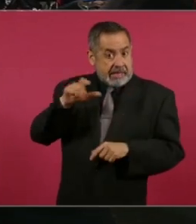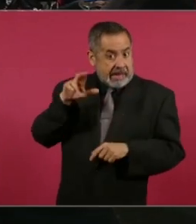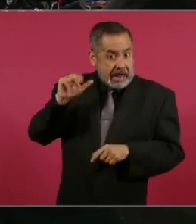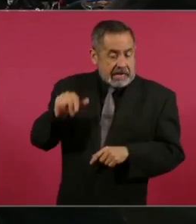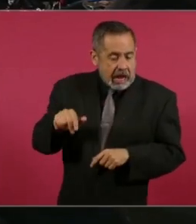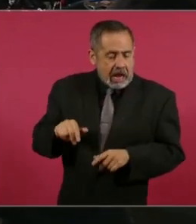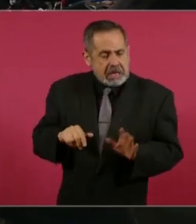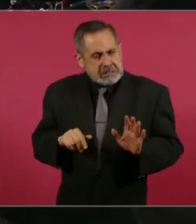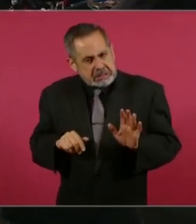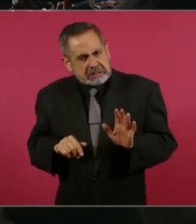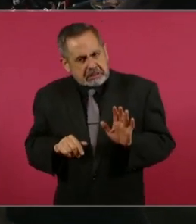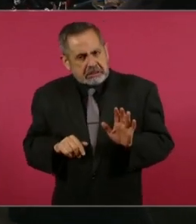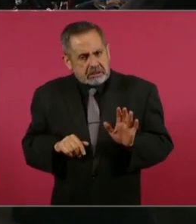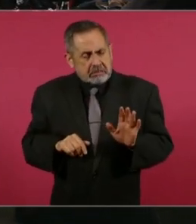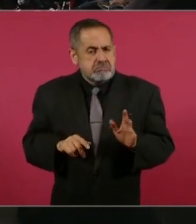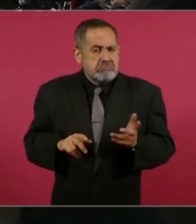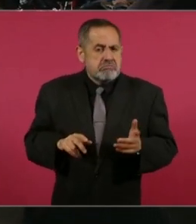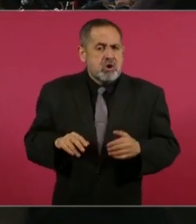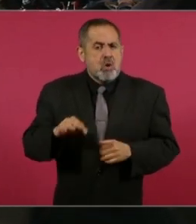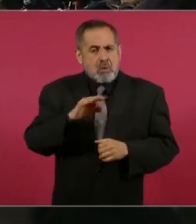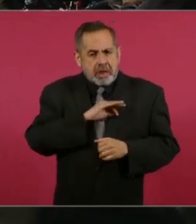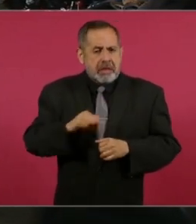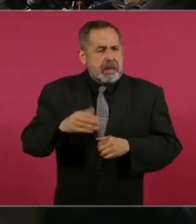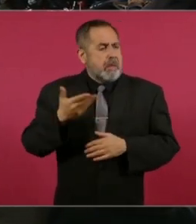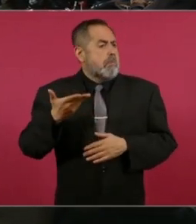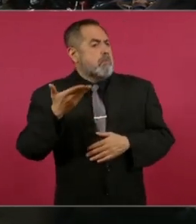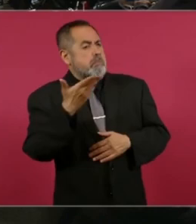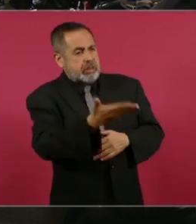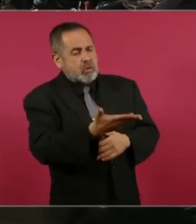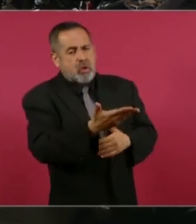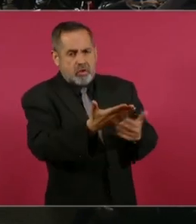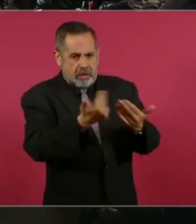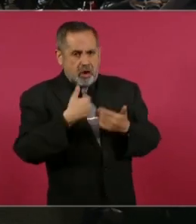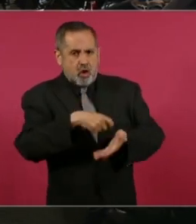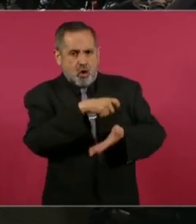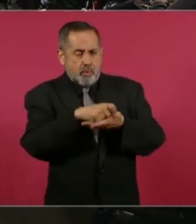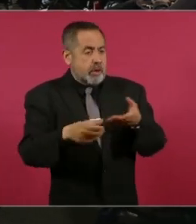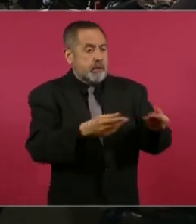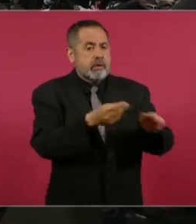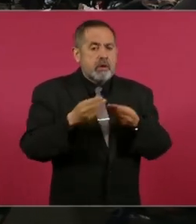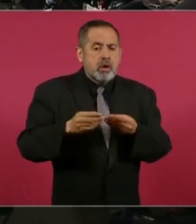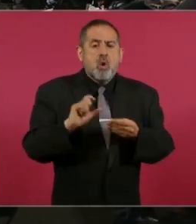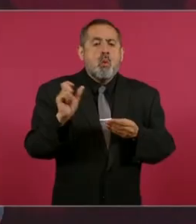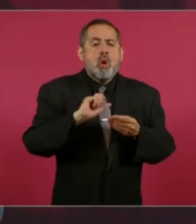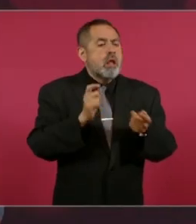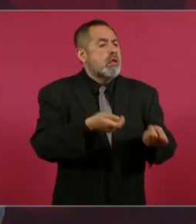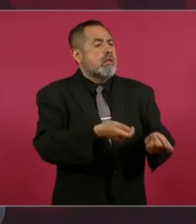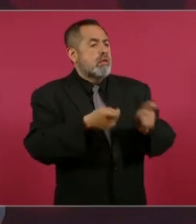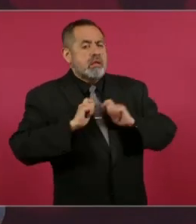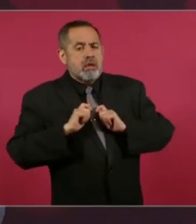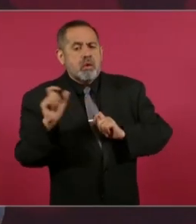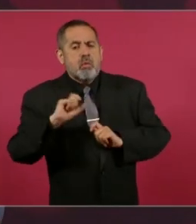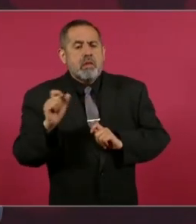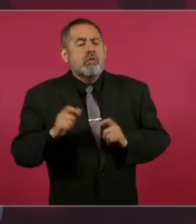Y sí, se pueden hacer los pedidos, pero entregan